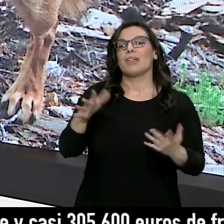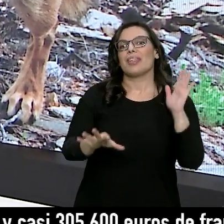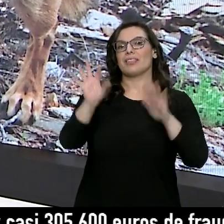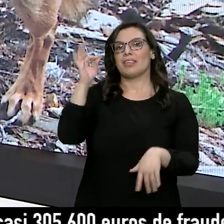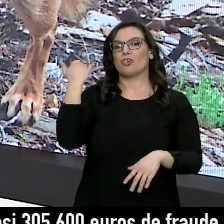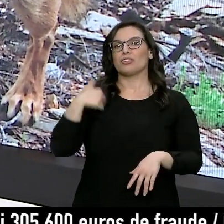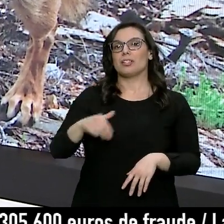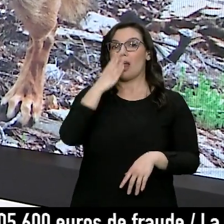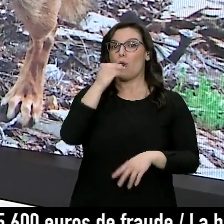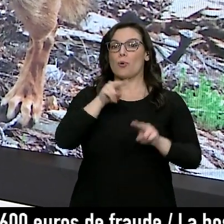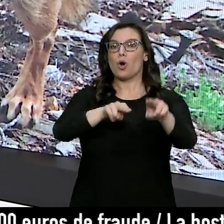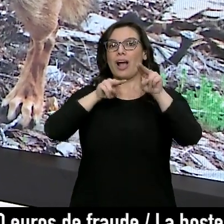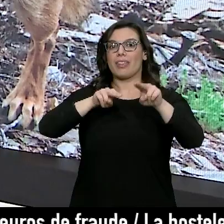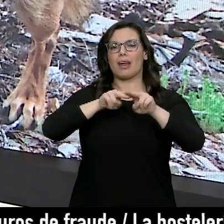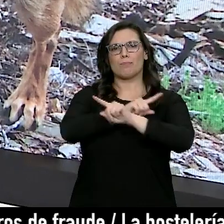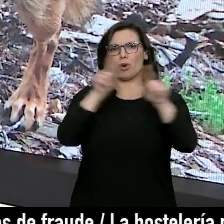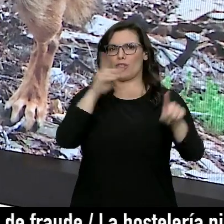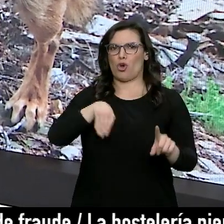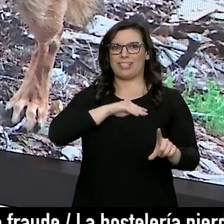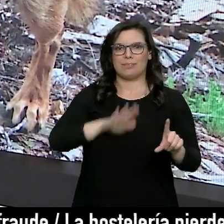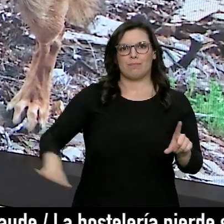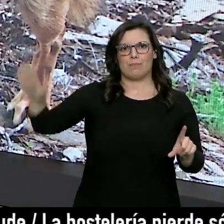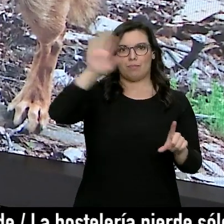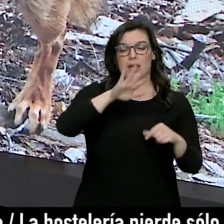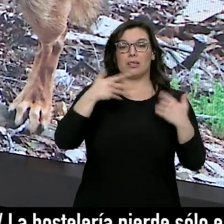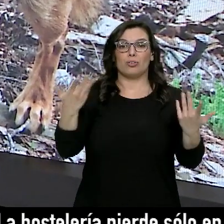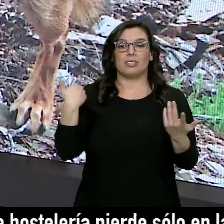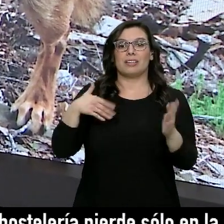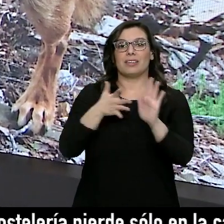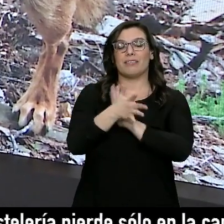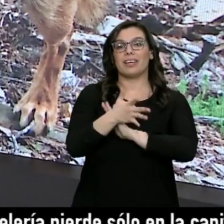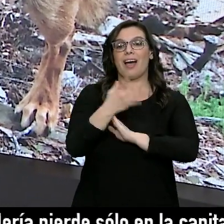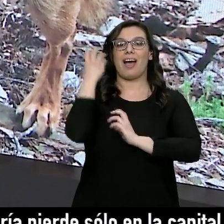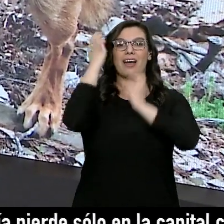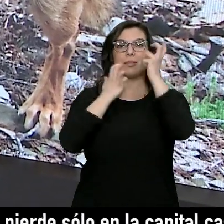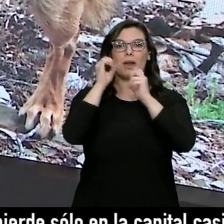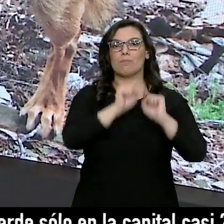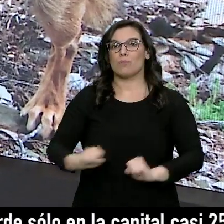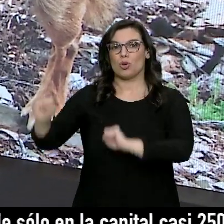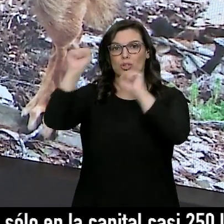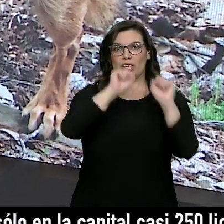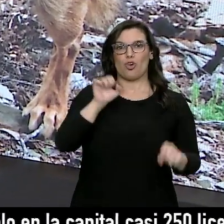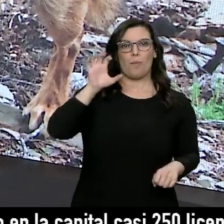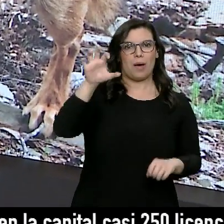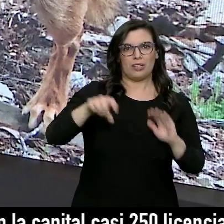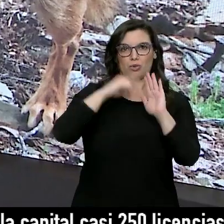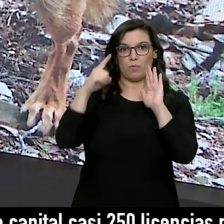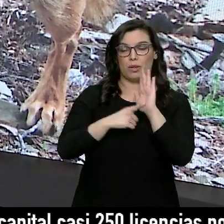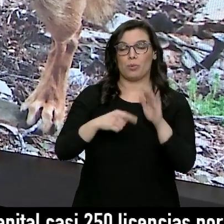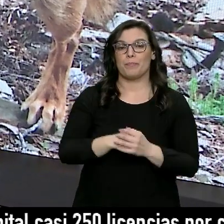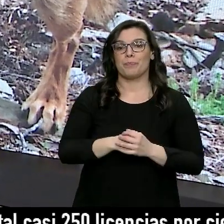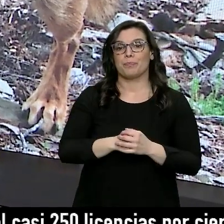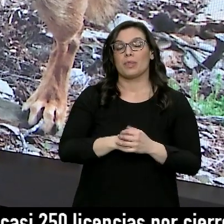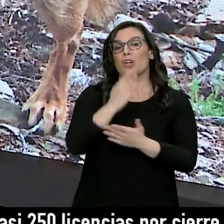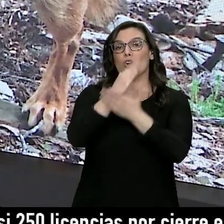se prohíba la caza del lobo en toda España. El lobo será de este modo especie protegida en todo el país. Todas las comunidades